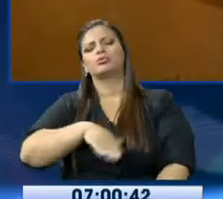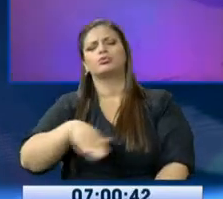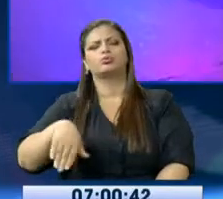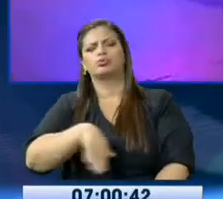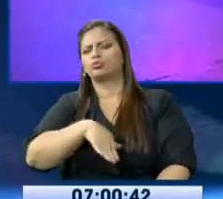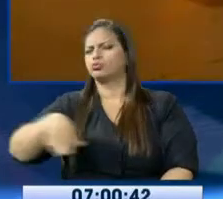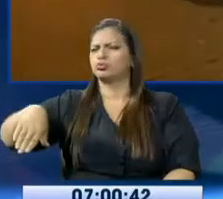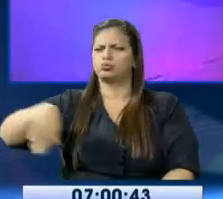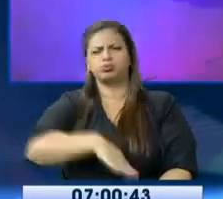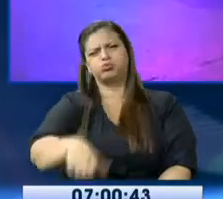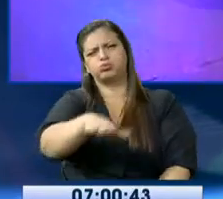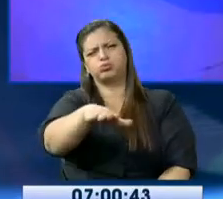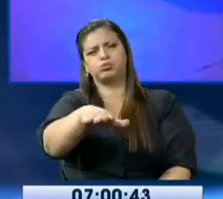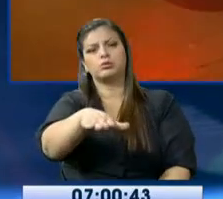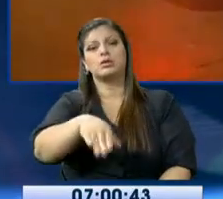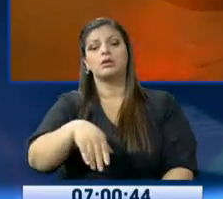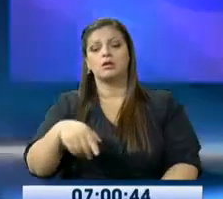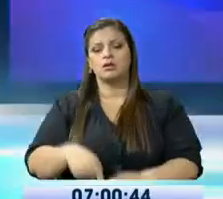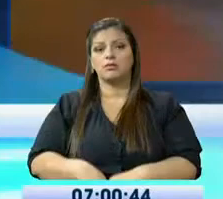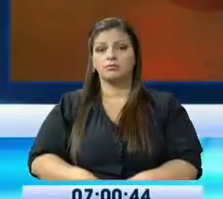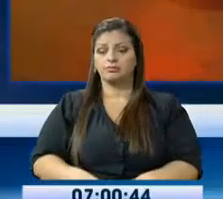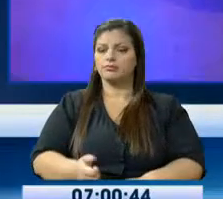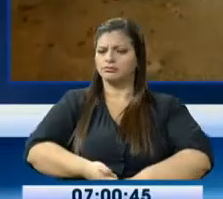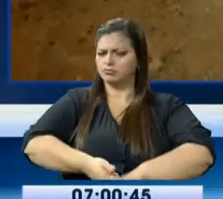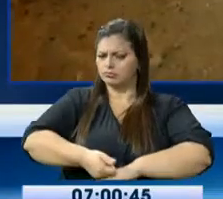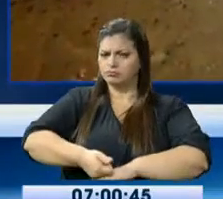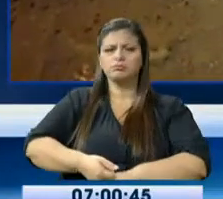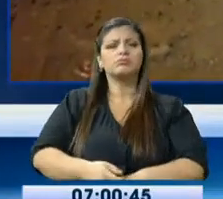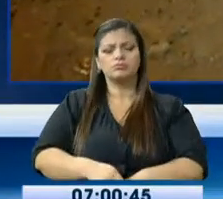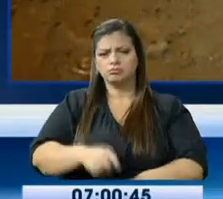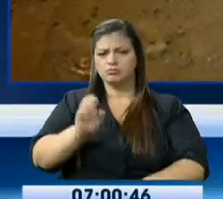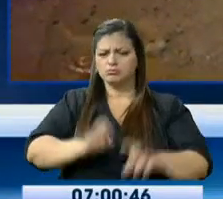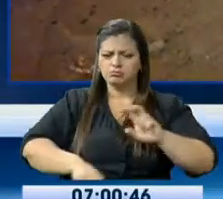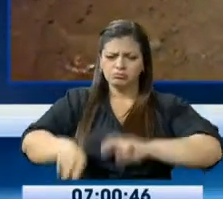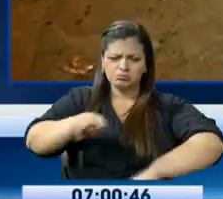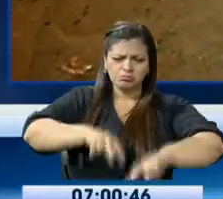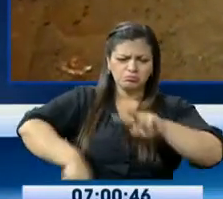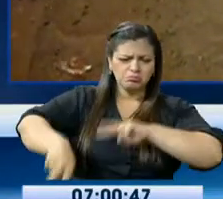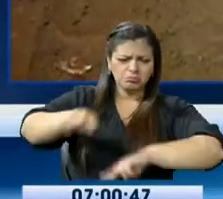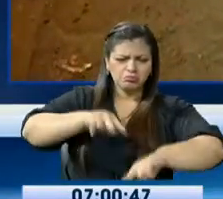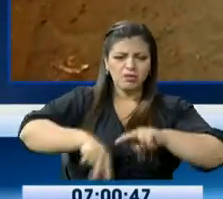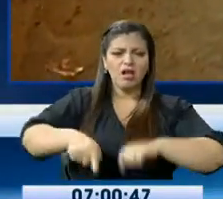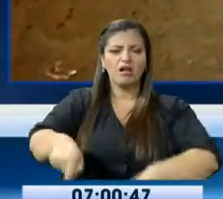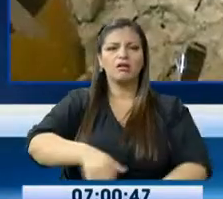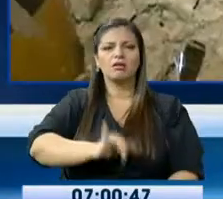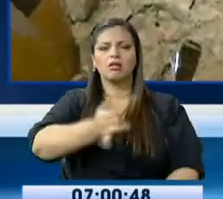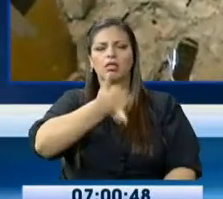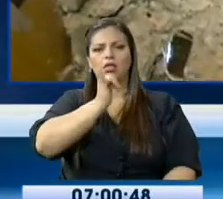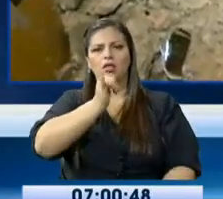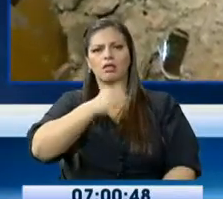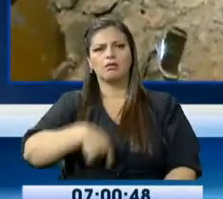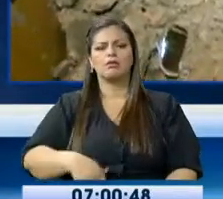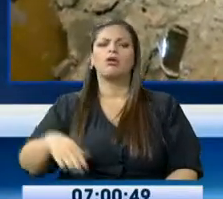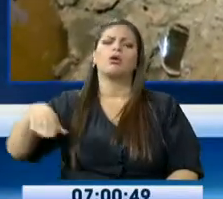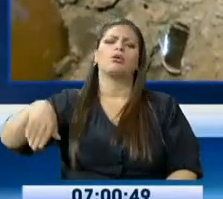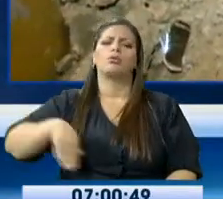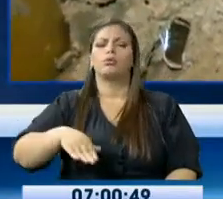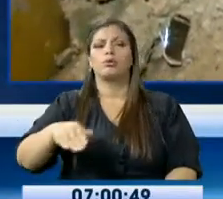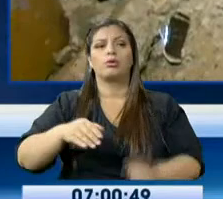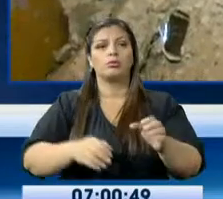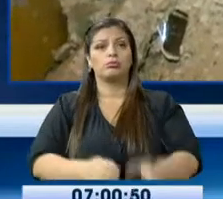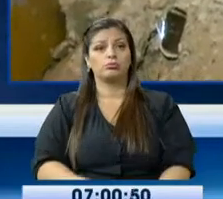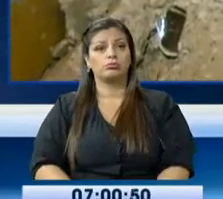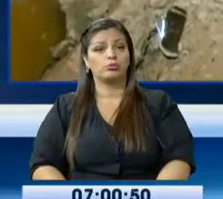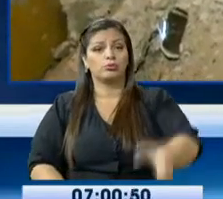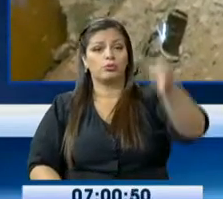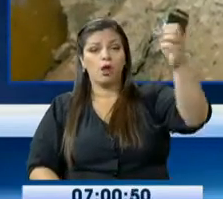de velocidad, lo que hizo que perdiera pista y terminara impactándose contra un poste de alumbrado público. El conductor